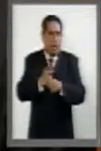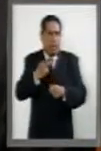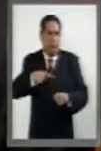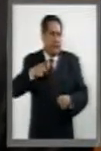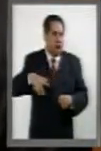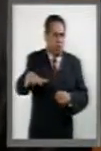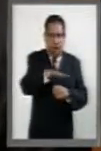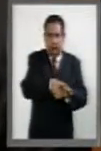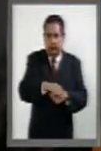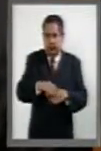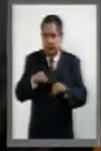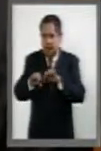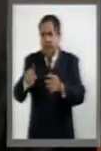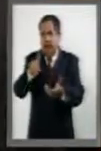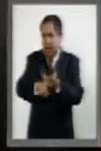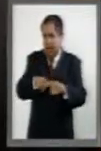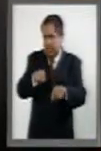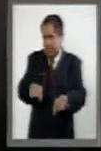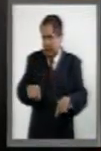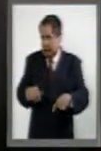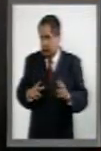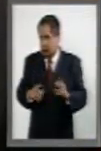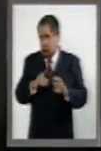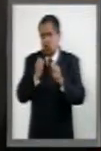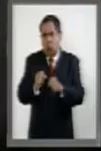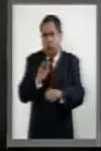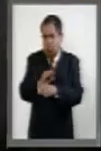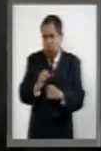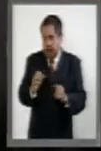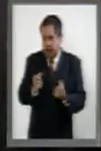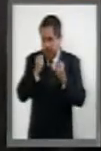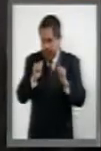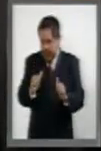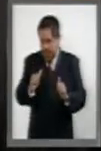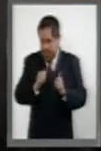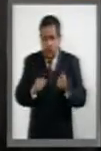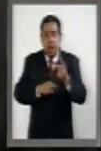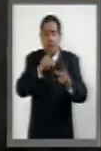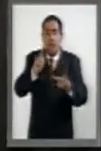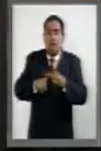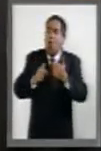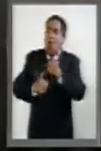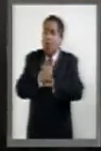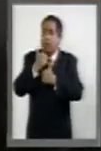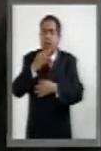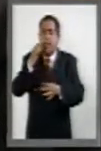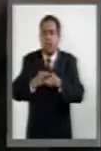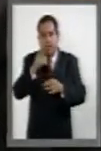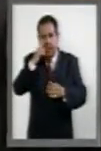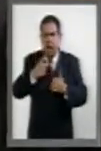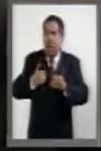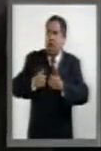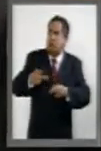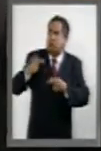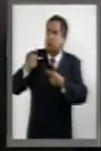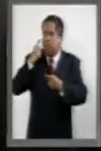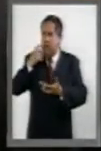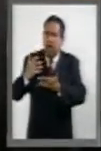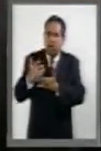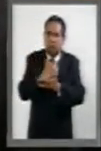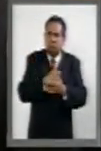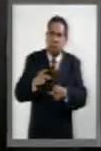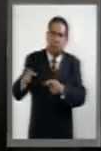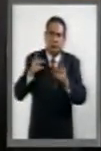instalaciones y de los trabajadores, y por otro, la competitividad y la relevancia que debe esta empresa para nuestras finanzas